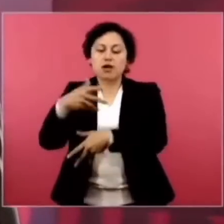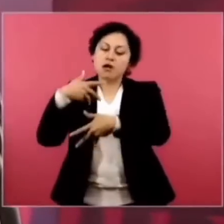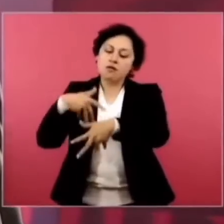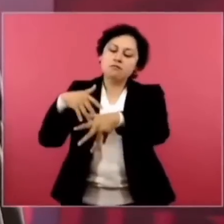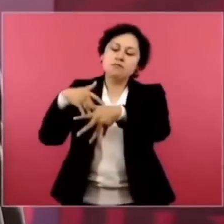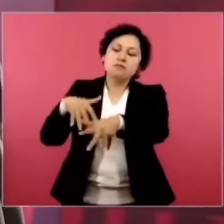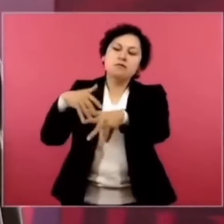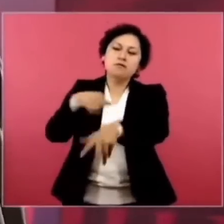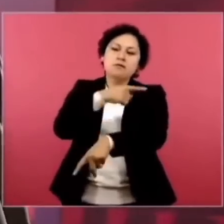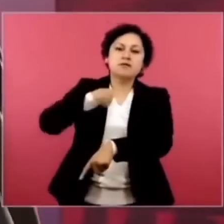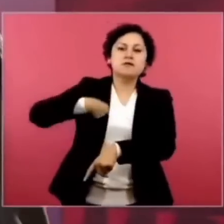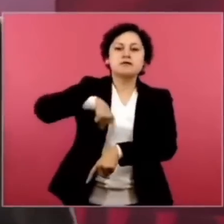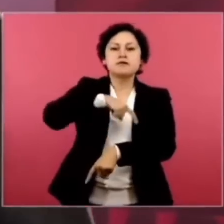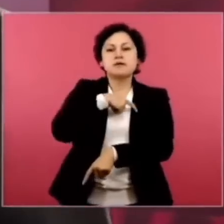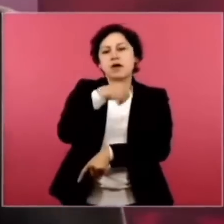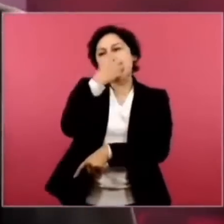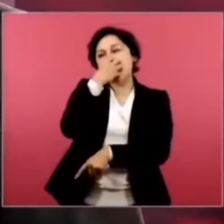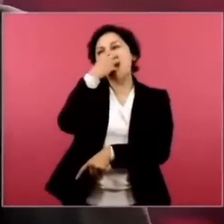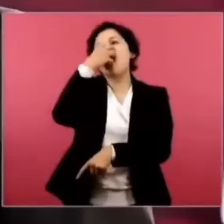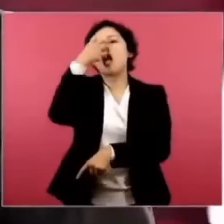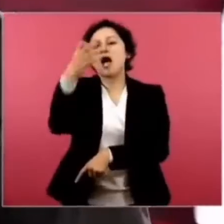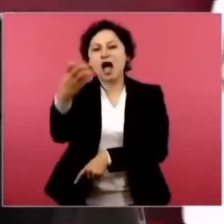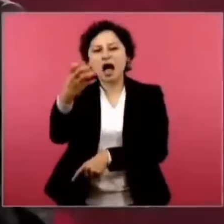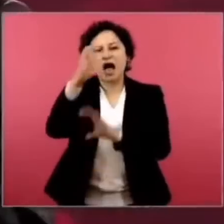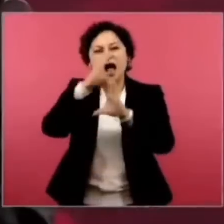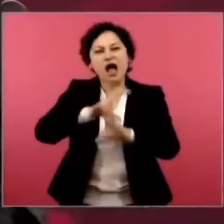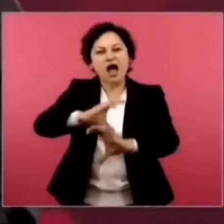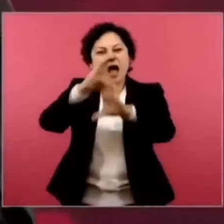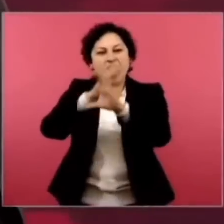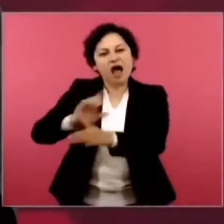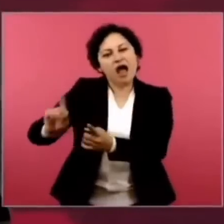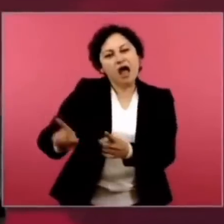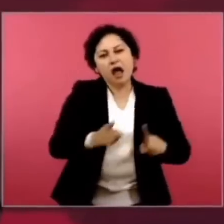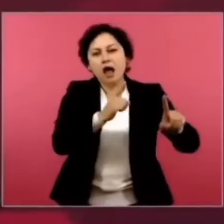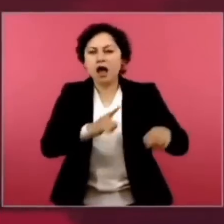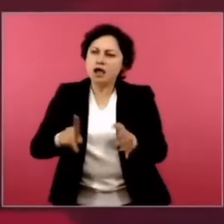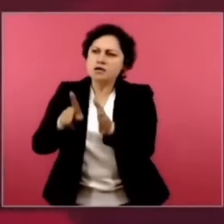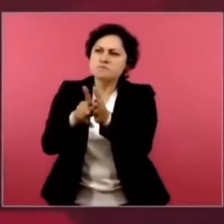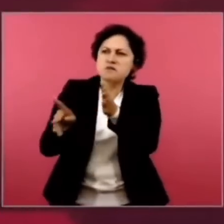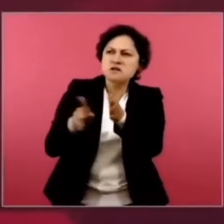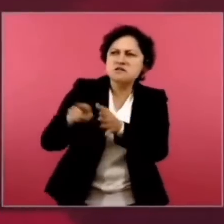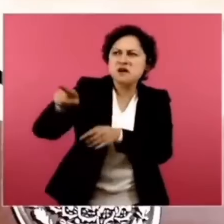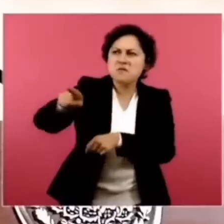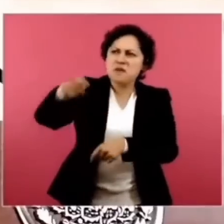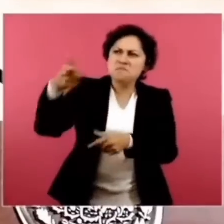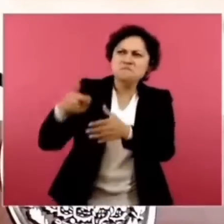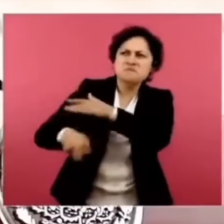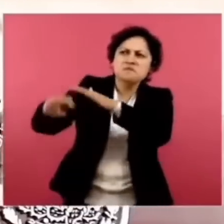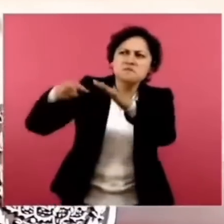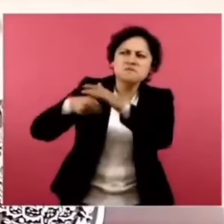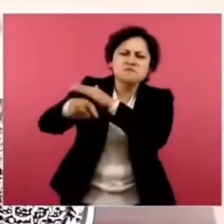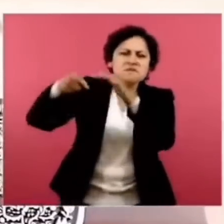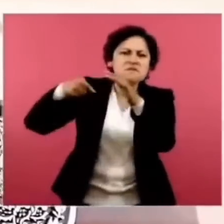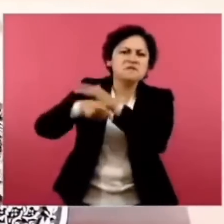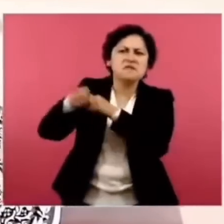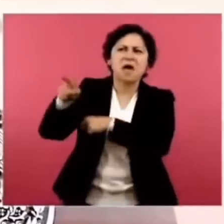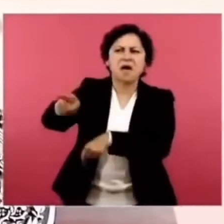coreaba prensa vendida, prensa vendida, prensa vendida,